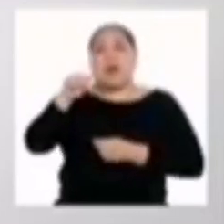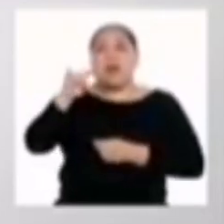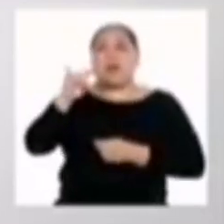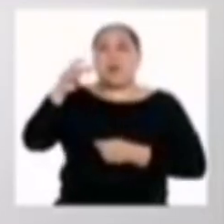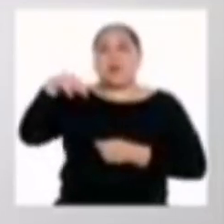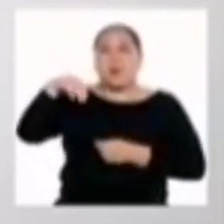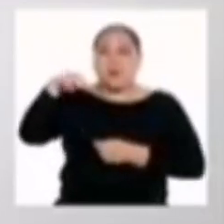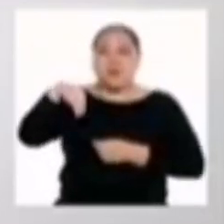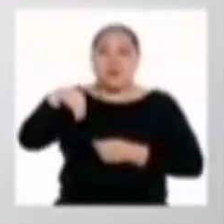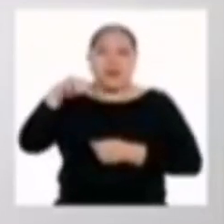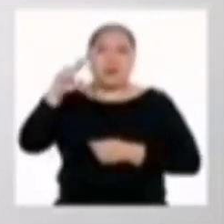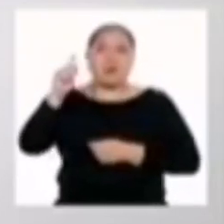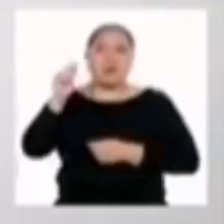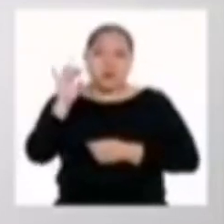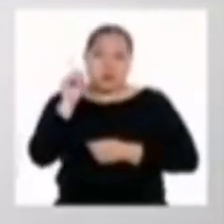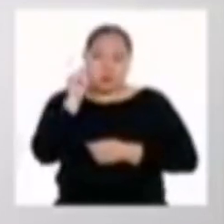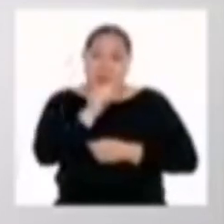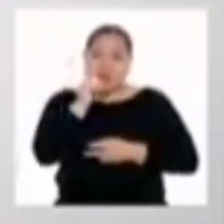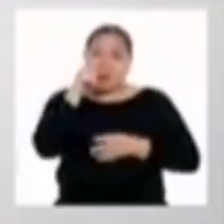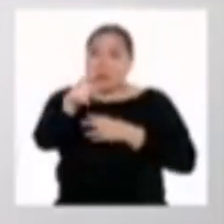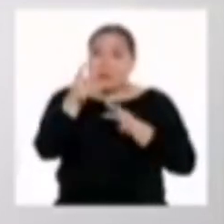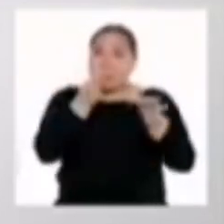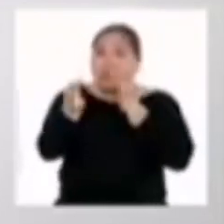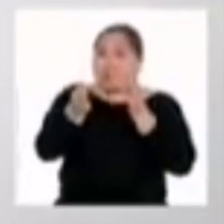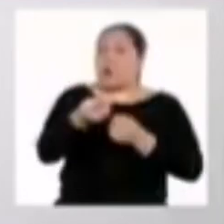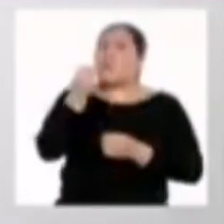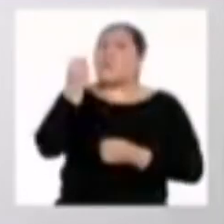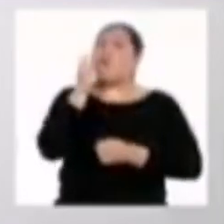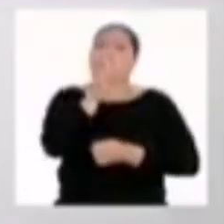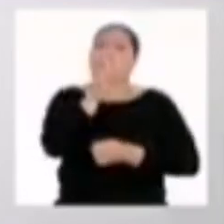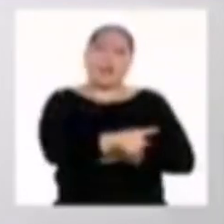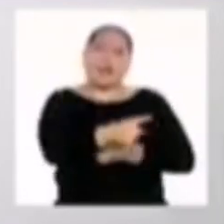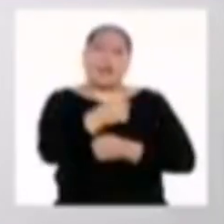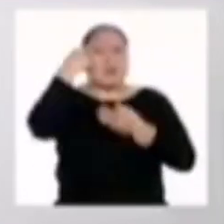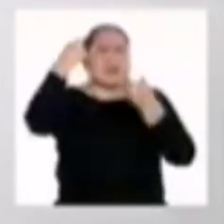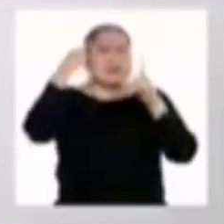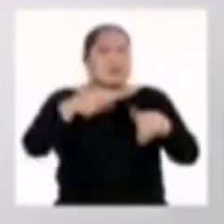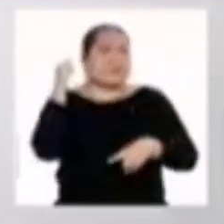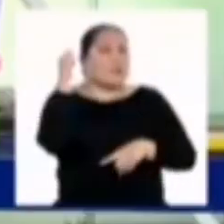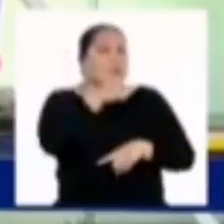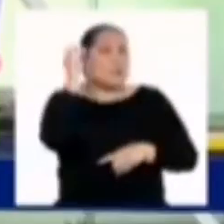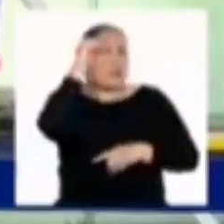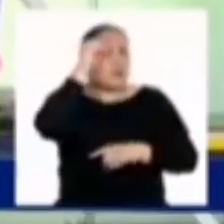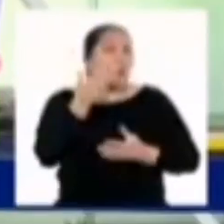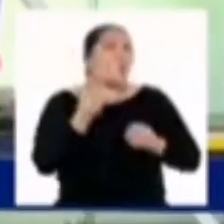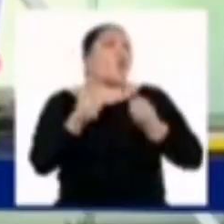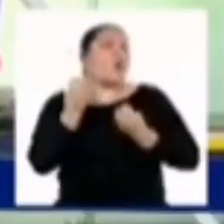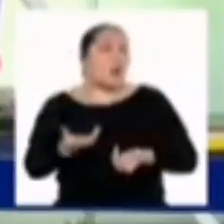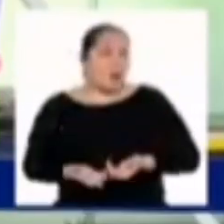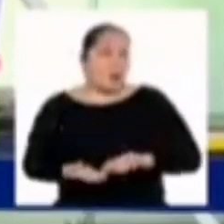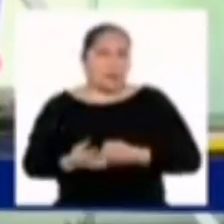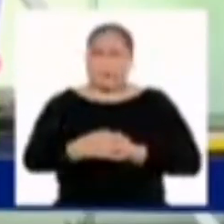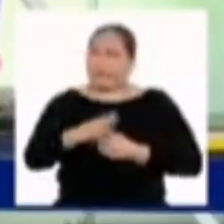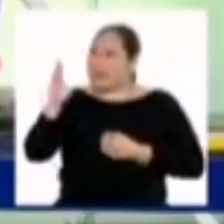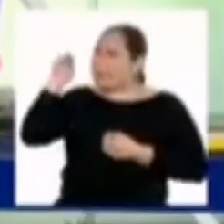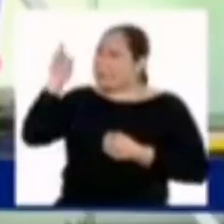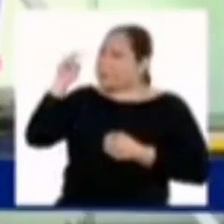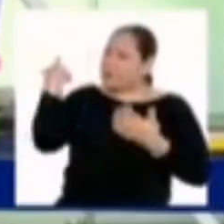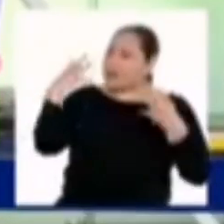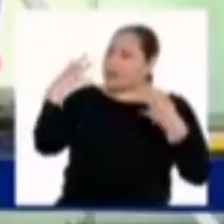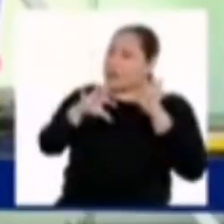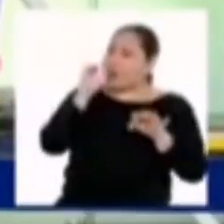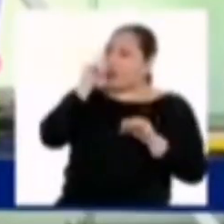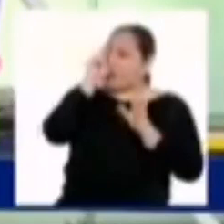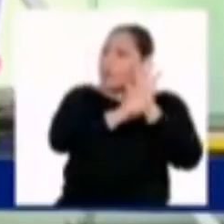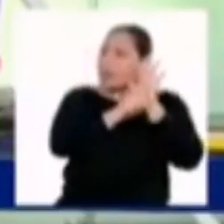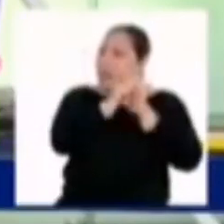decir, en los argumentos tú vas a explicar por qué has tomado una determinada postura. Profesora, he encontrado justo